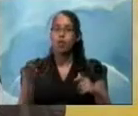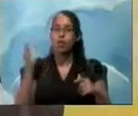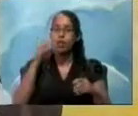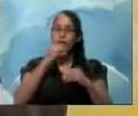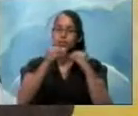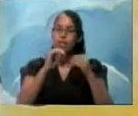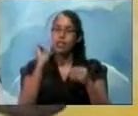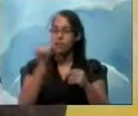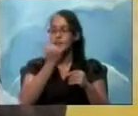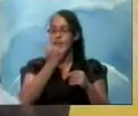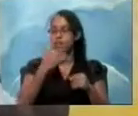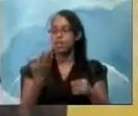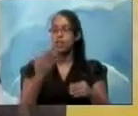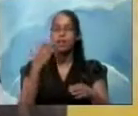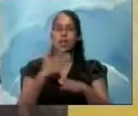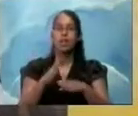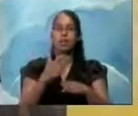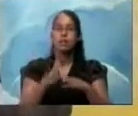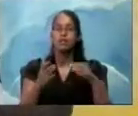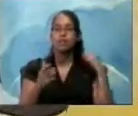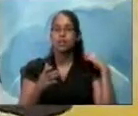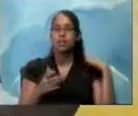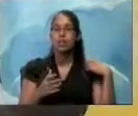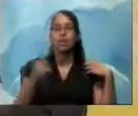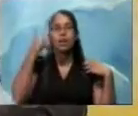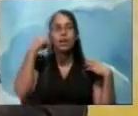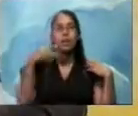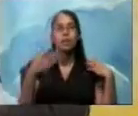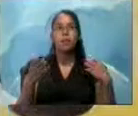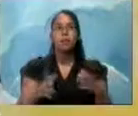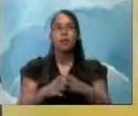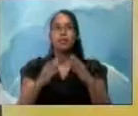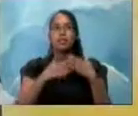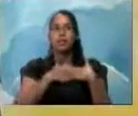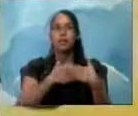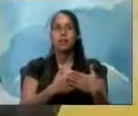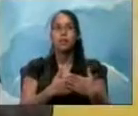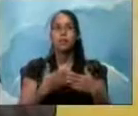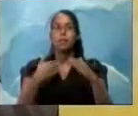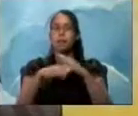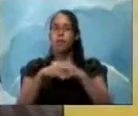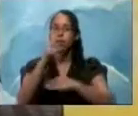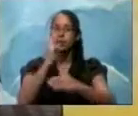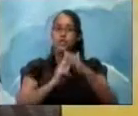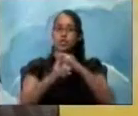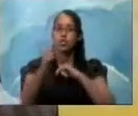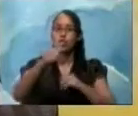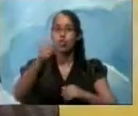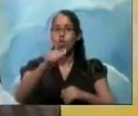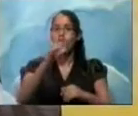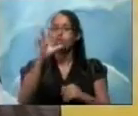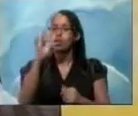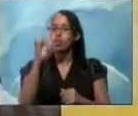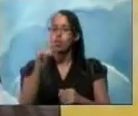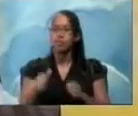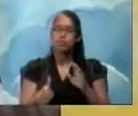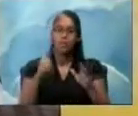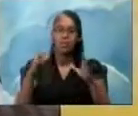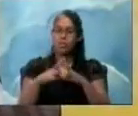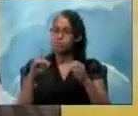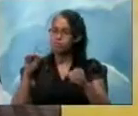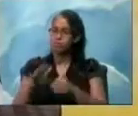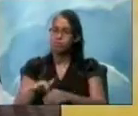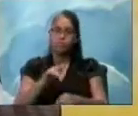error, de que la importancia de un beneficio es para el que se la merece. Vamos al versículo 18. Mas toda la multitud